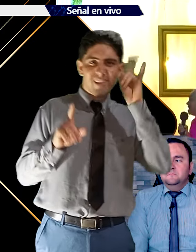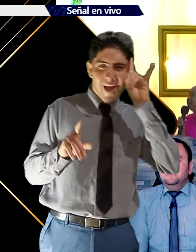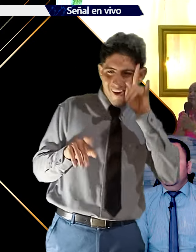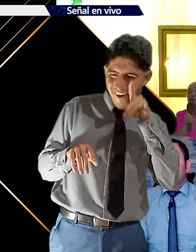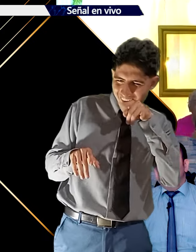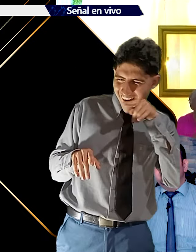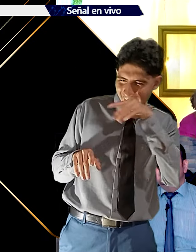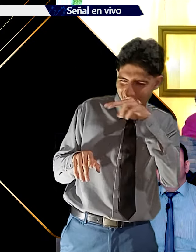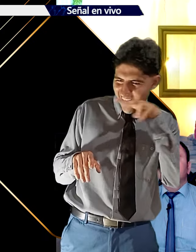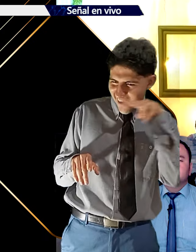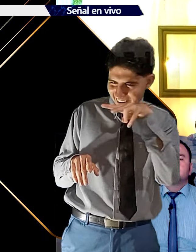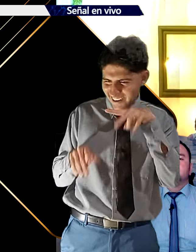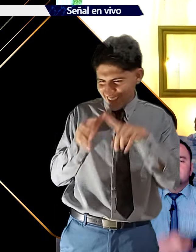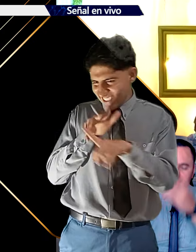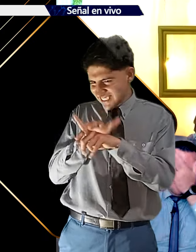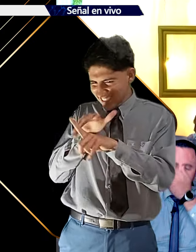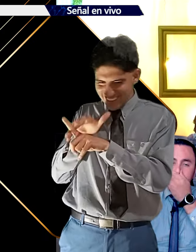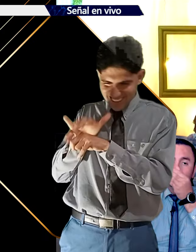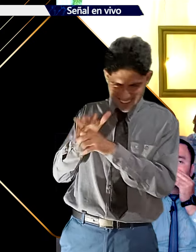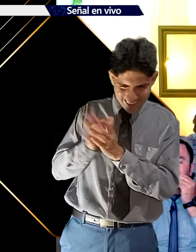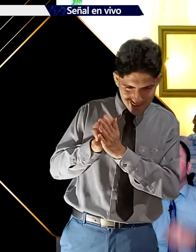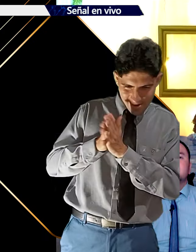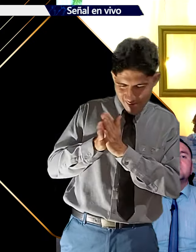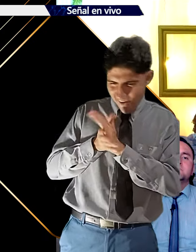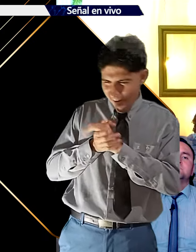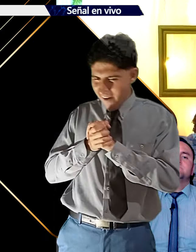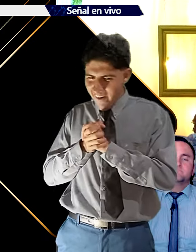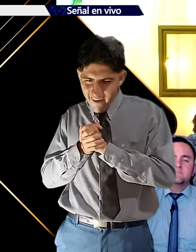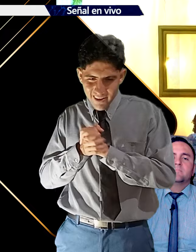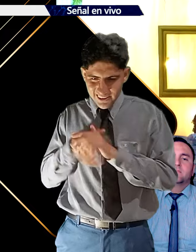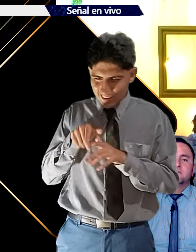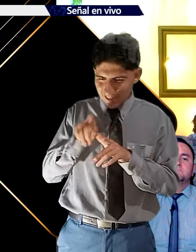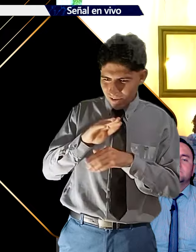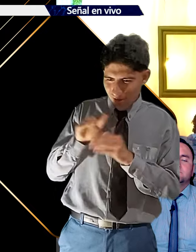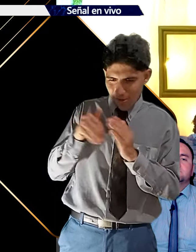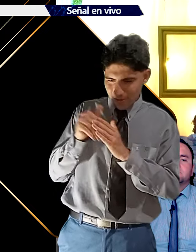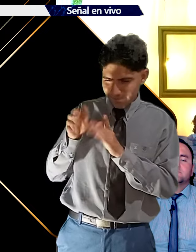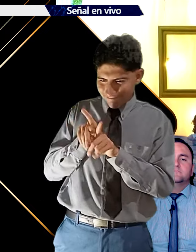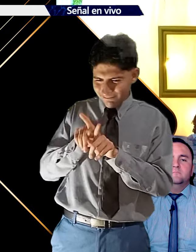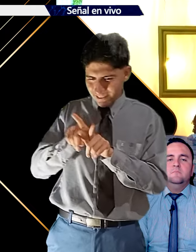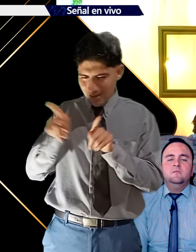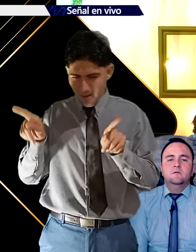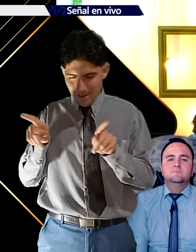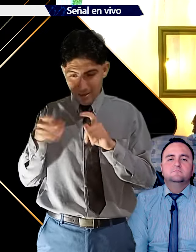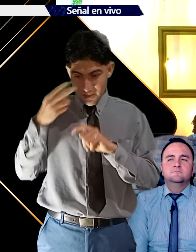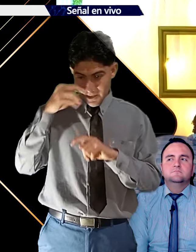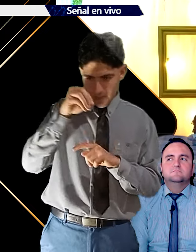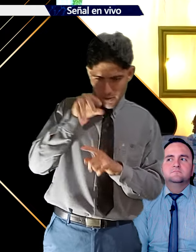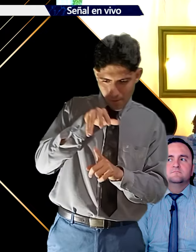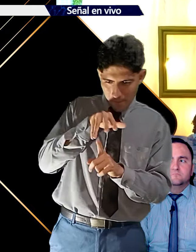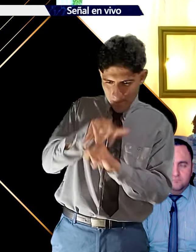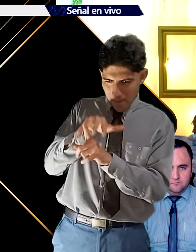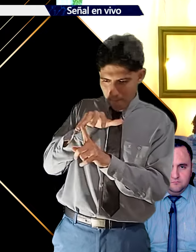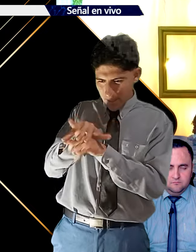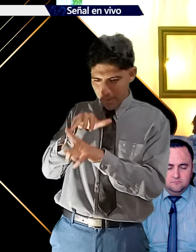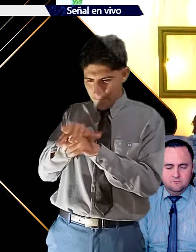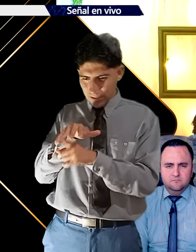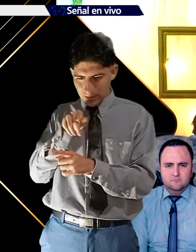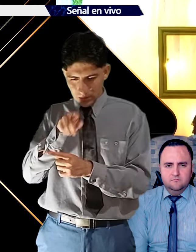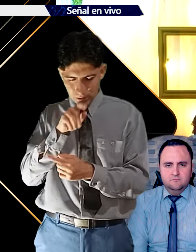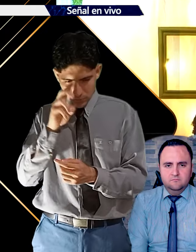con ganas de divorciarse. Entre tanto el diablo: bravo, sigan así, que mientras ustedes están en su rollo, yo voy a trabajar para dañarle